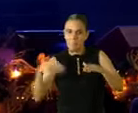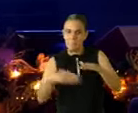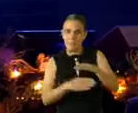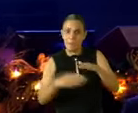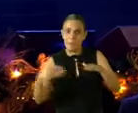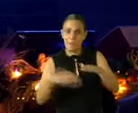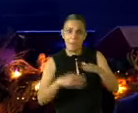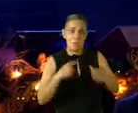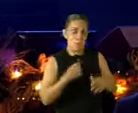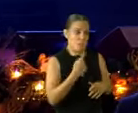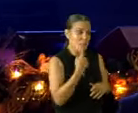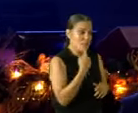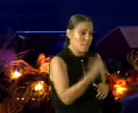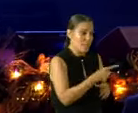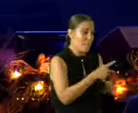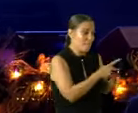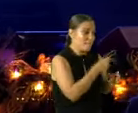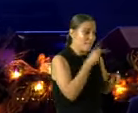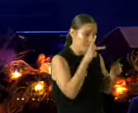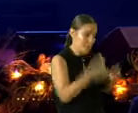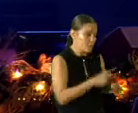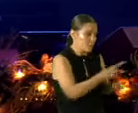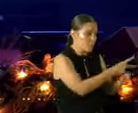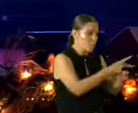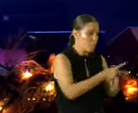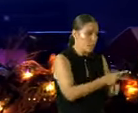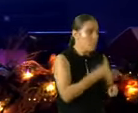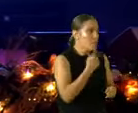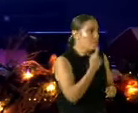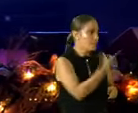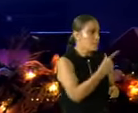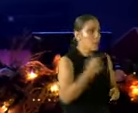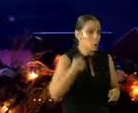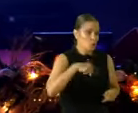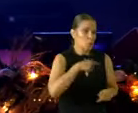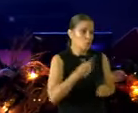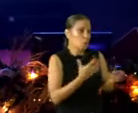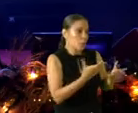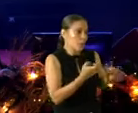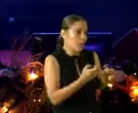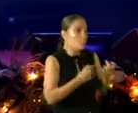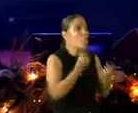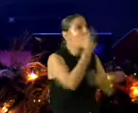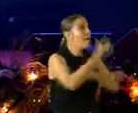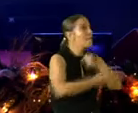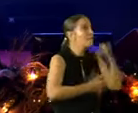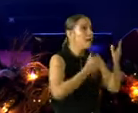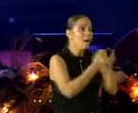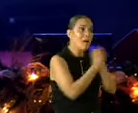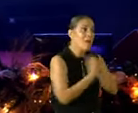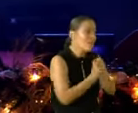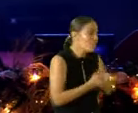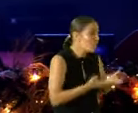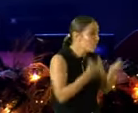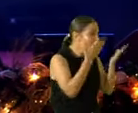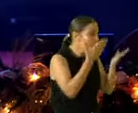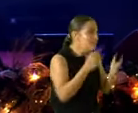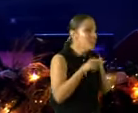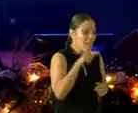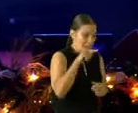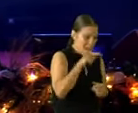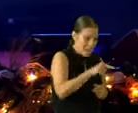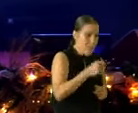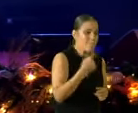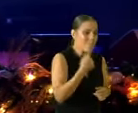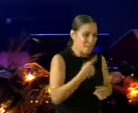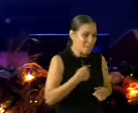le dije, mire, nosotros queremos cantar, nosotros queremos adorar. Usted no deja, tiene que hablar con su amigo, me dijo que era amigo mío,